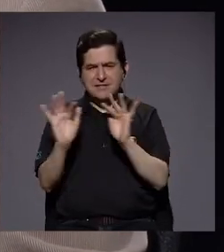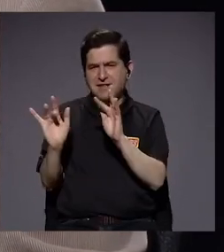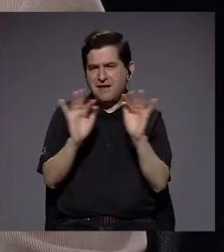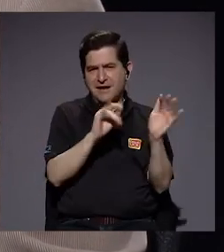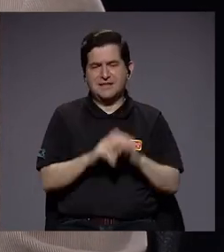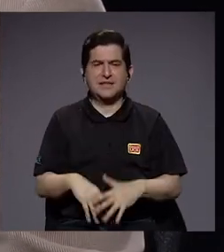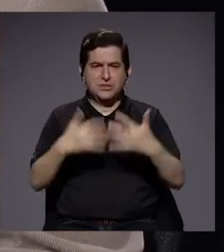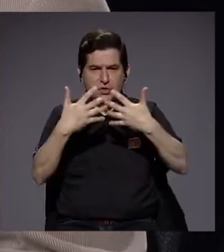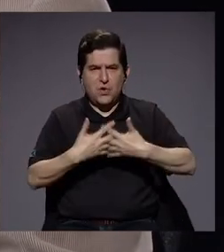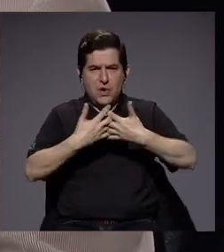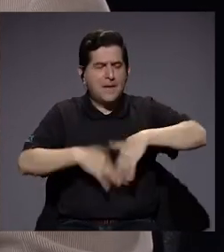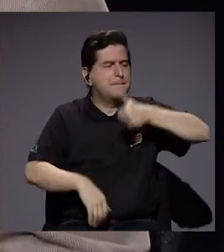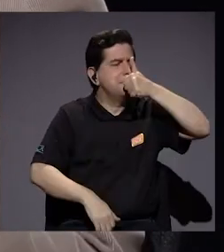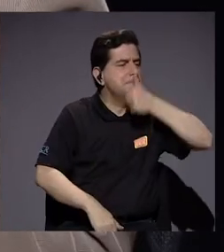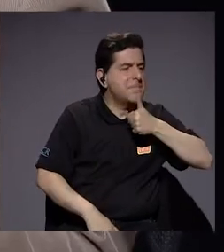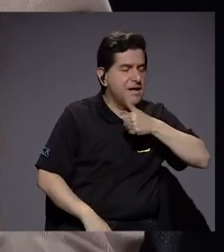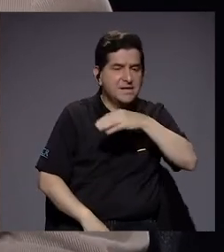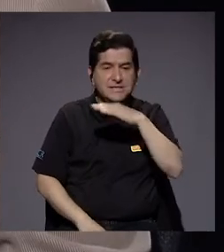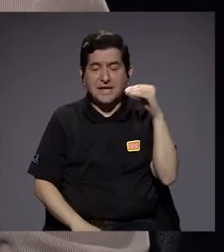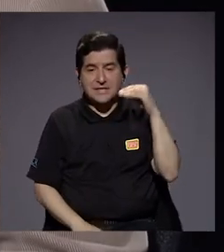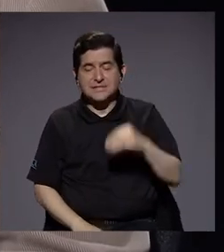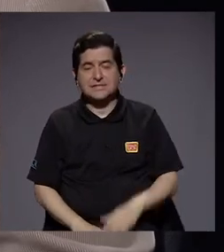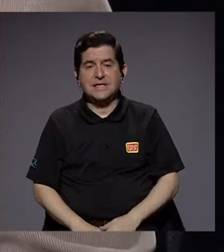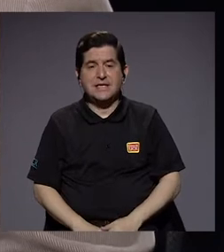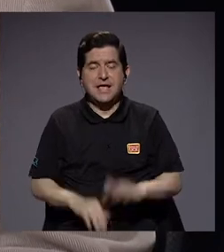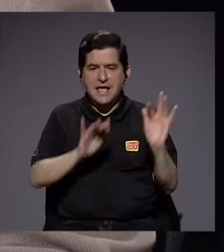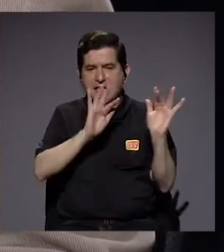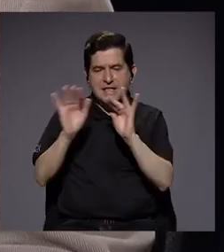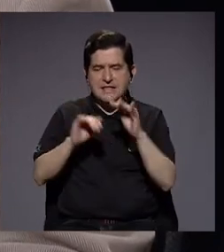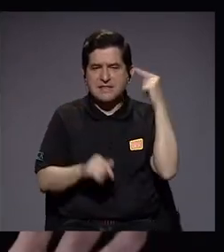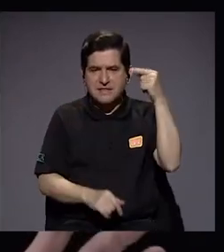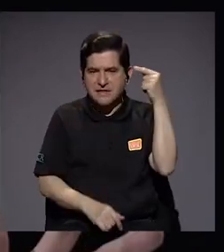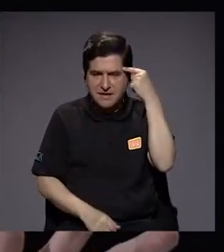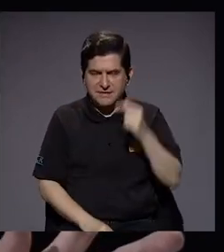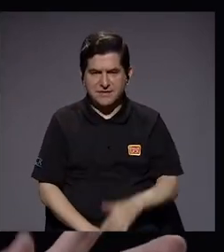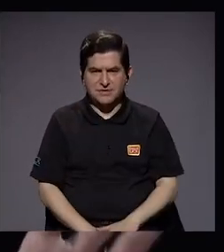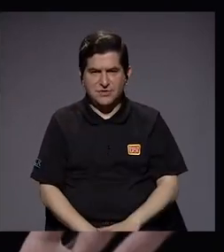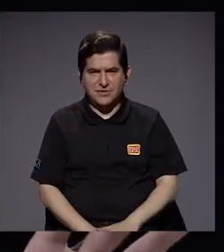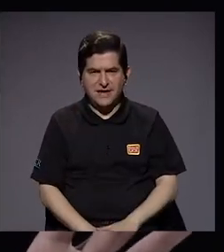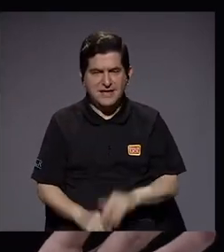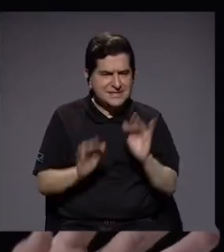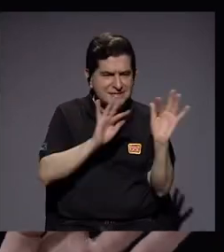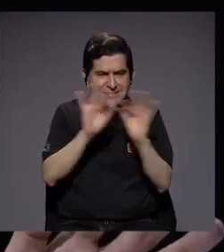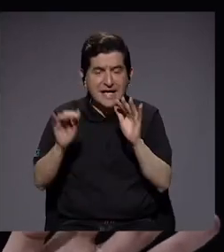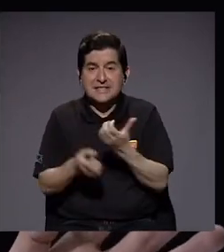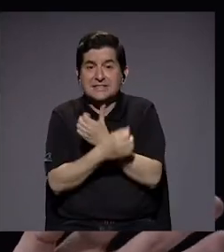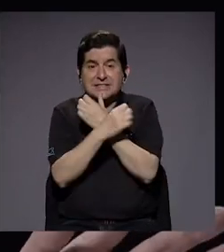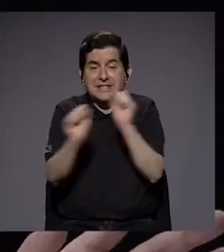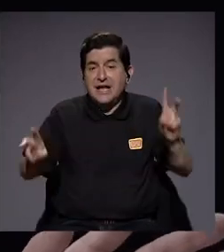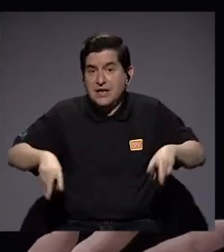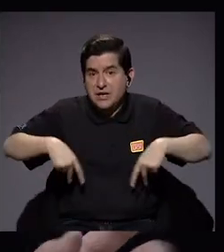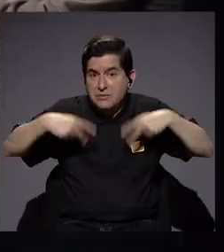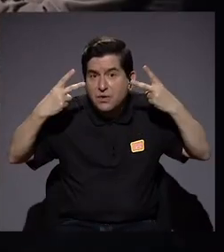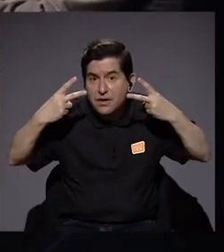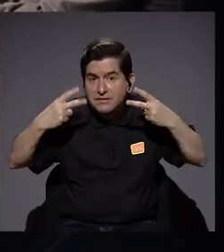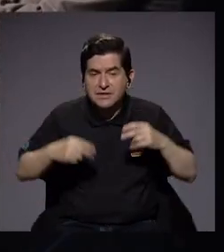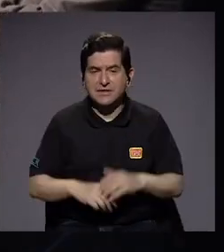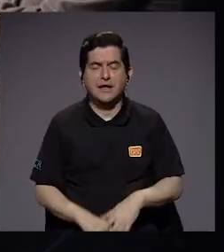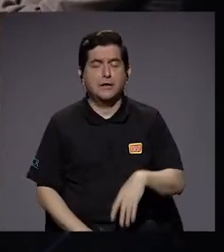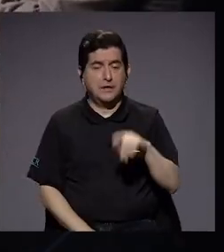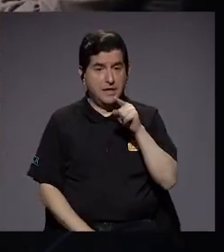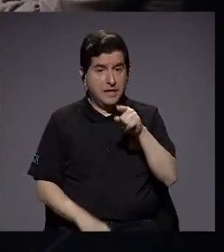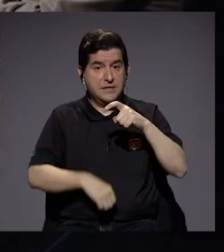digitalización de las empresas privadas y la digitalización del Estado. Usted dice, es que la digitalización le salvó la vida. Bueno, en